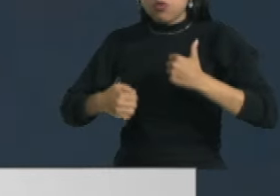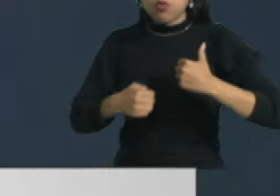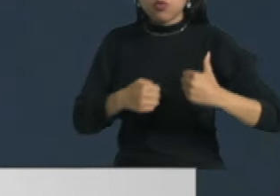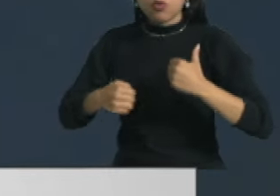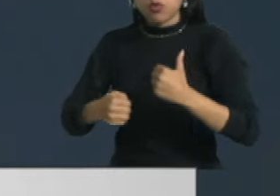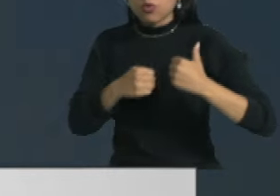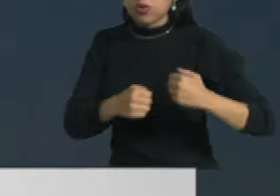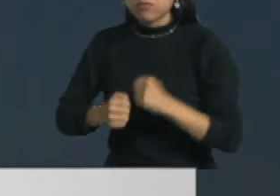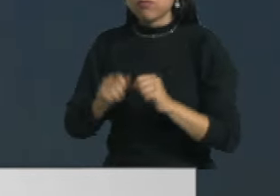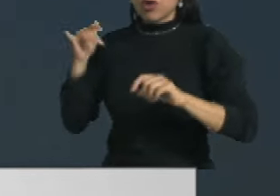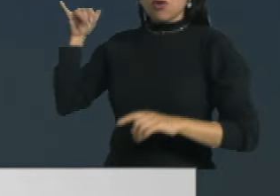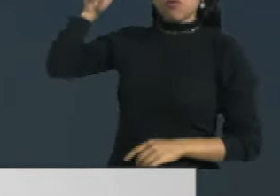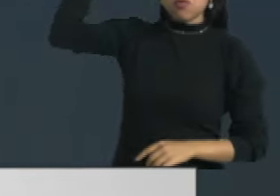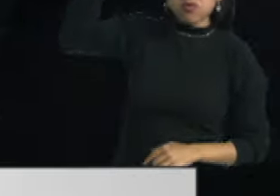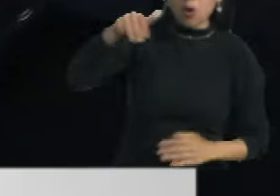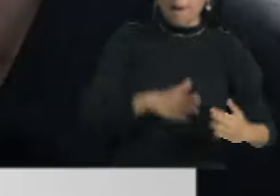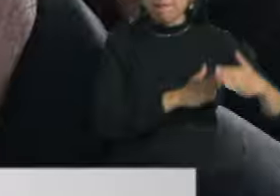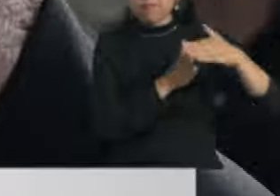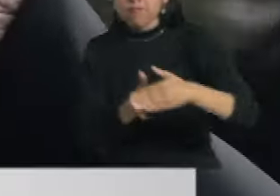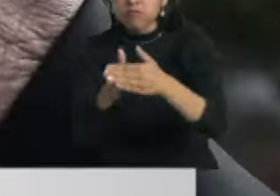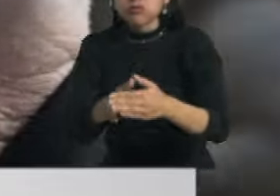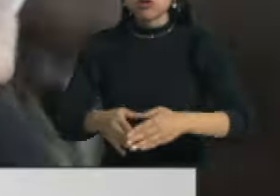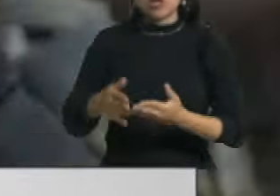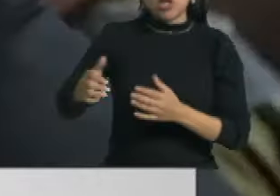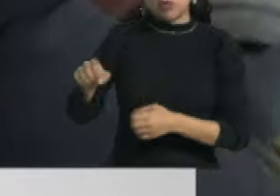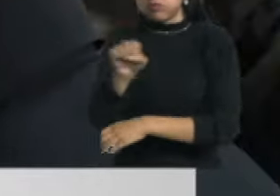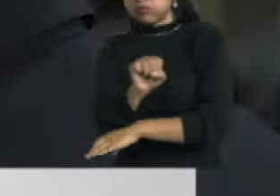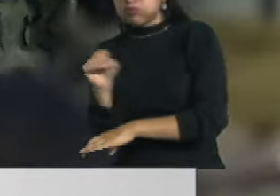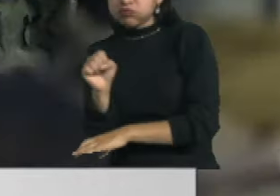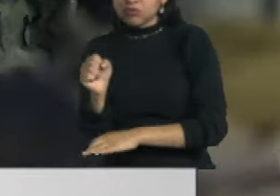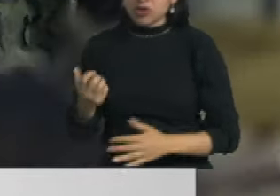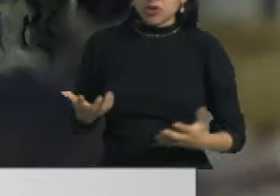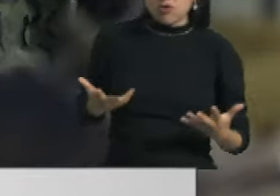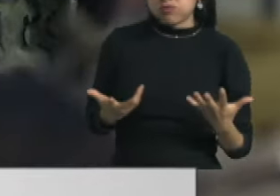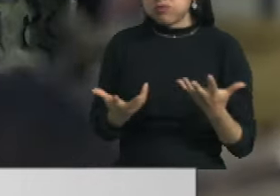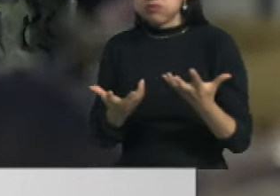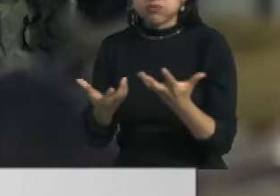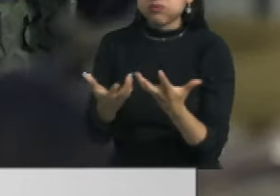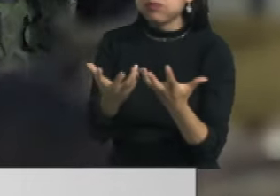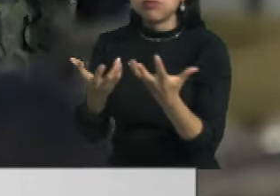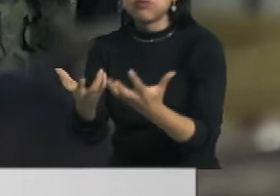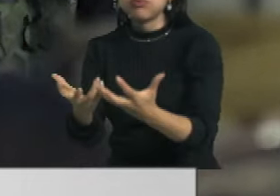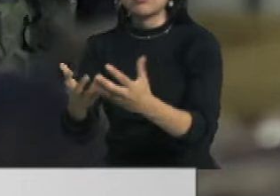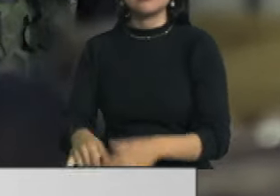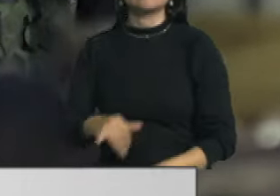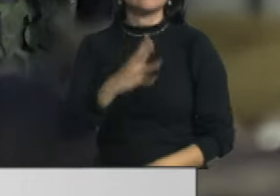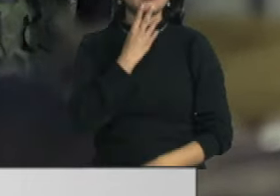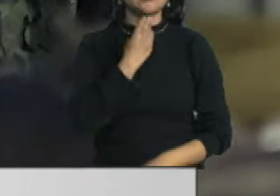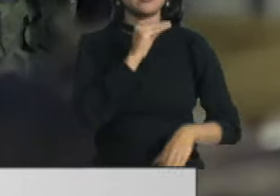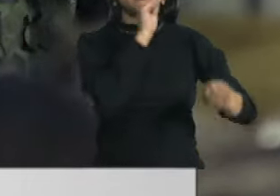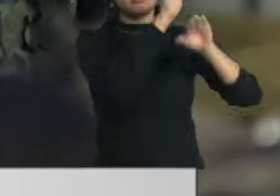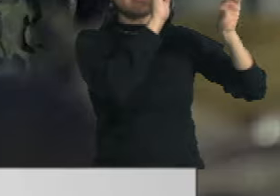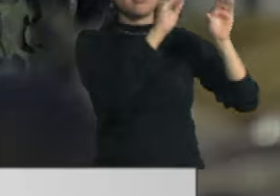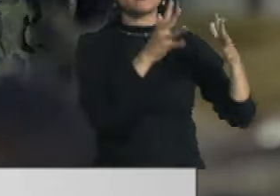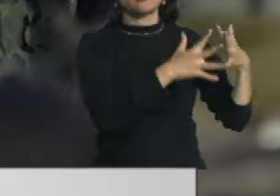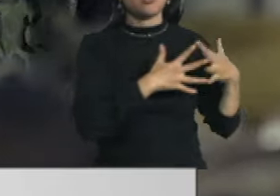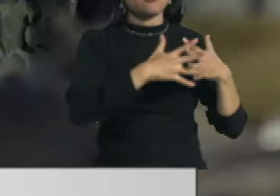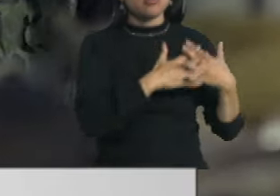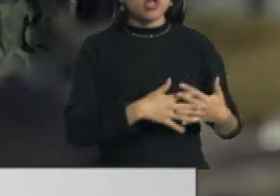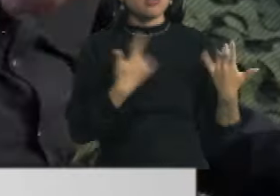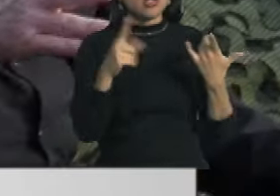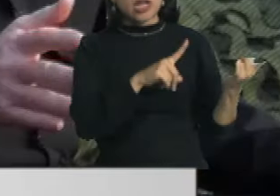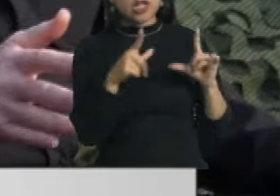desde el aire, mar y tierra. Según el medio de comunicación Washington Post, Israel ya le dio aviso a Estados Unidos de la operación, que